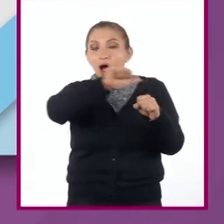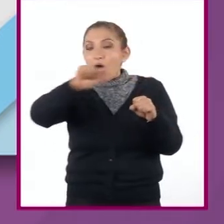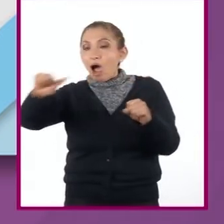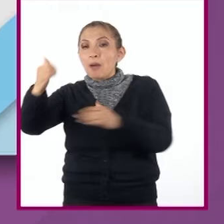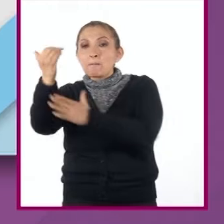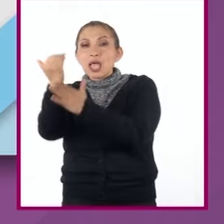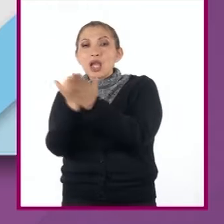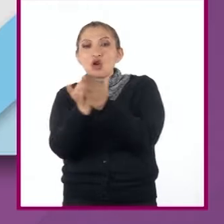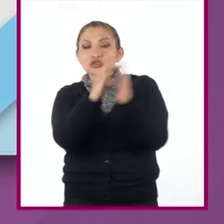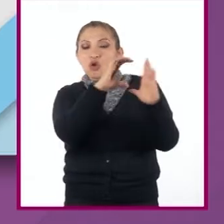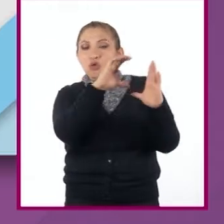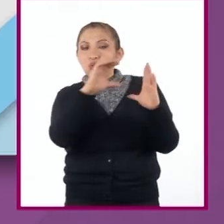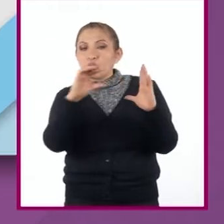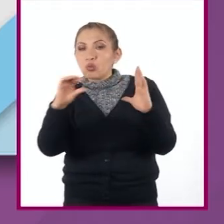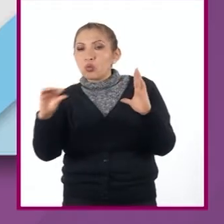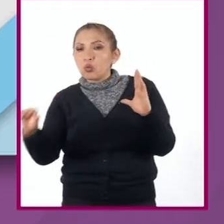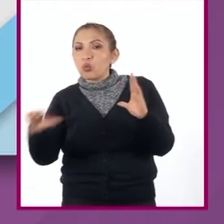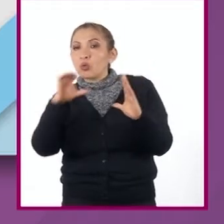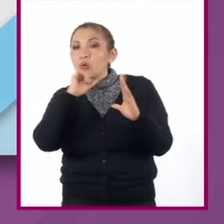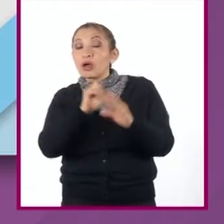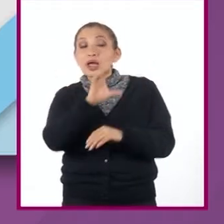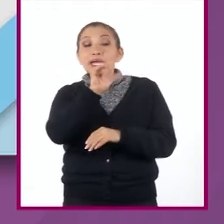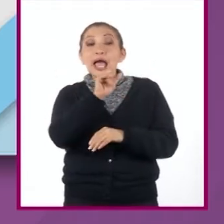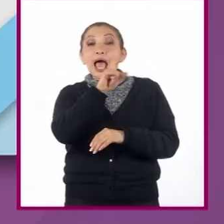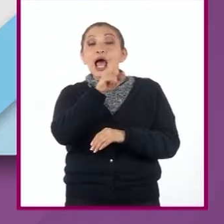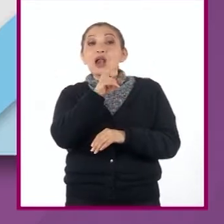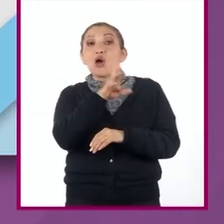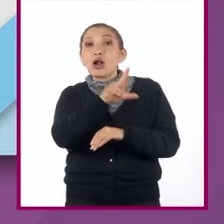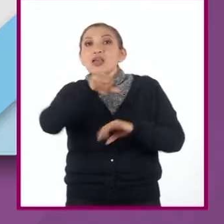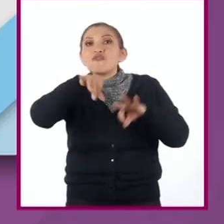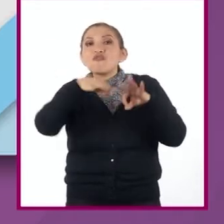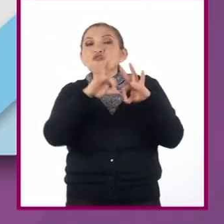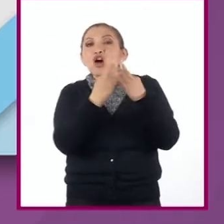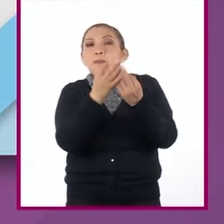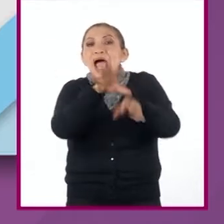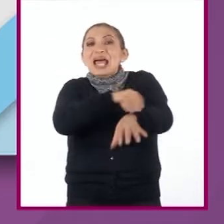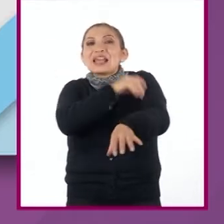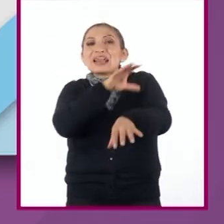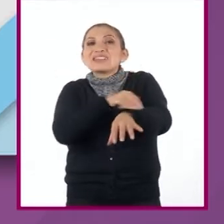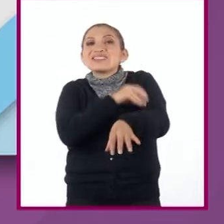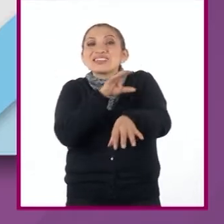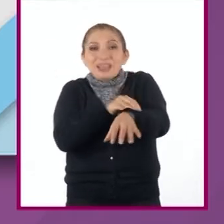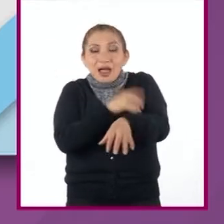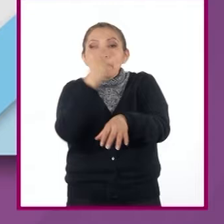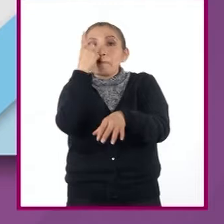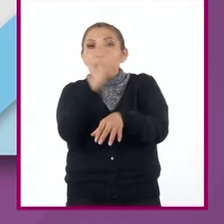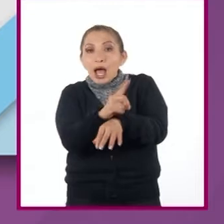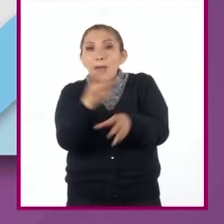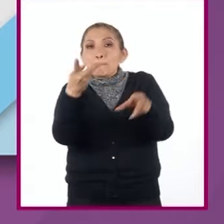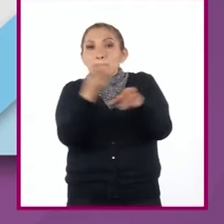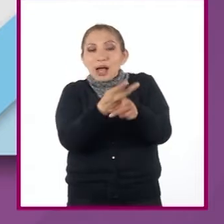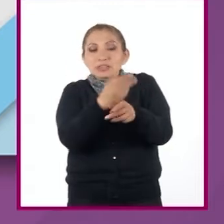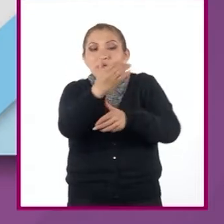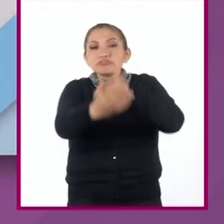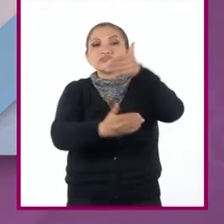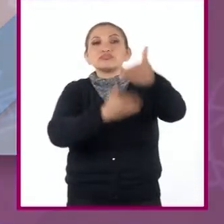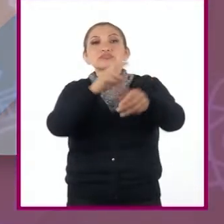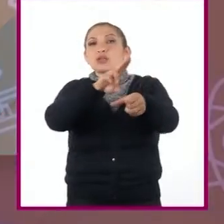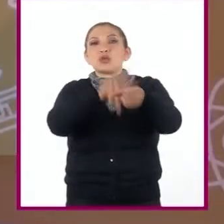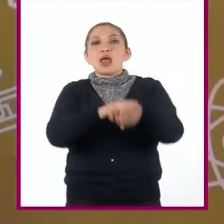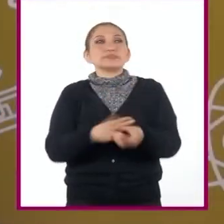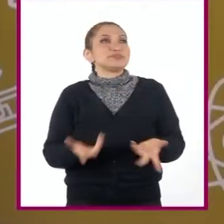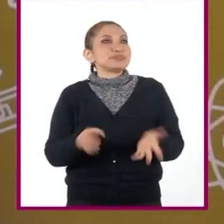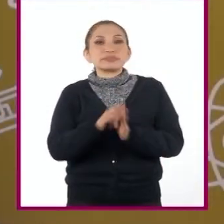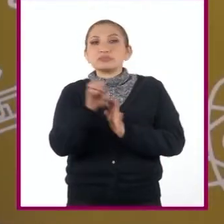tiene menor temperatura. El calor es una forma de energía necesaria para que ocurran algunos procesos